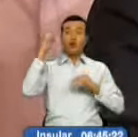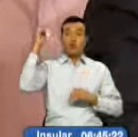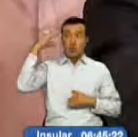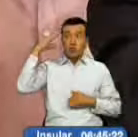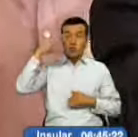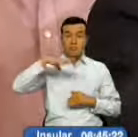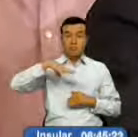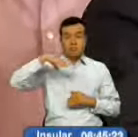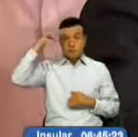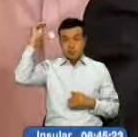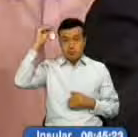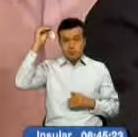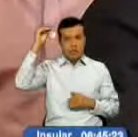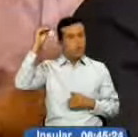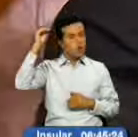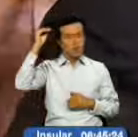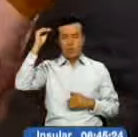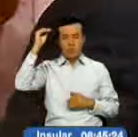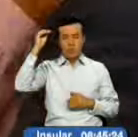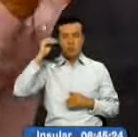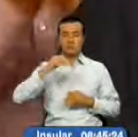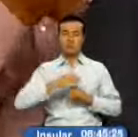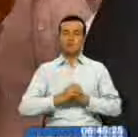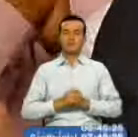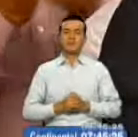no se apaga, amigo.